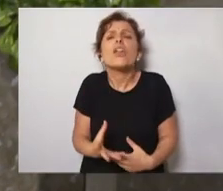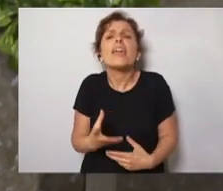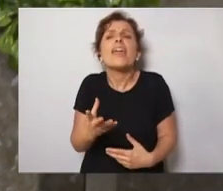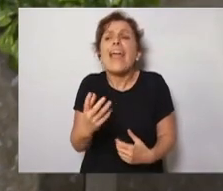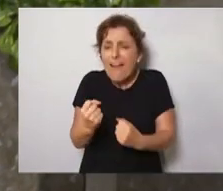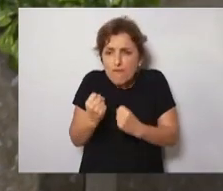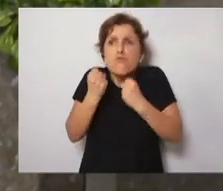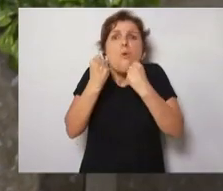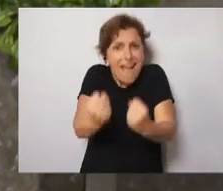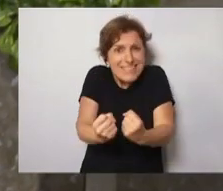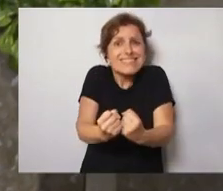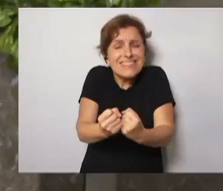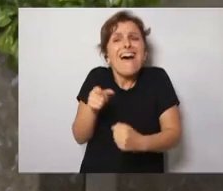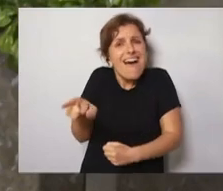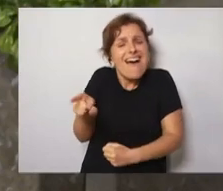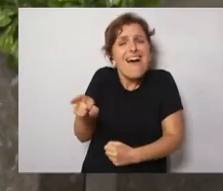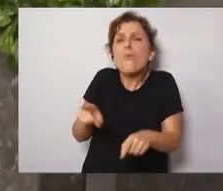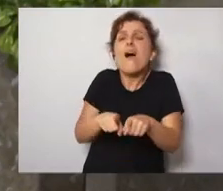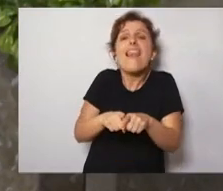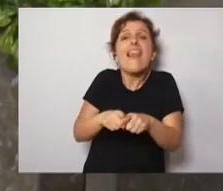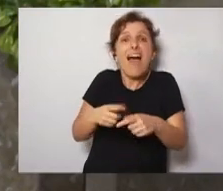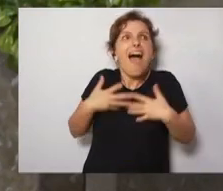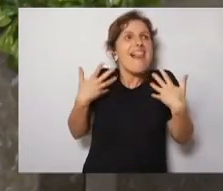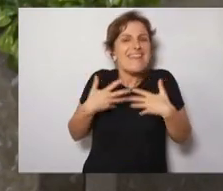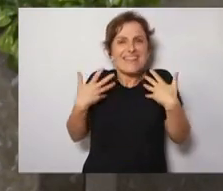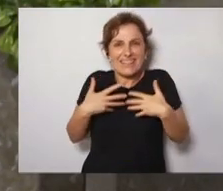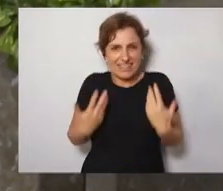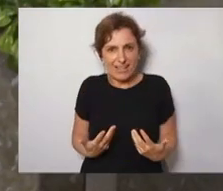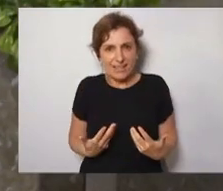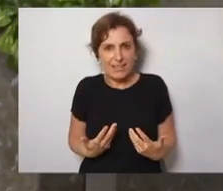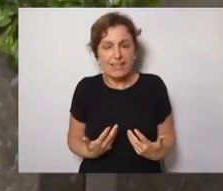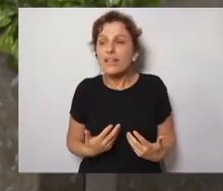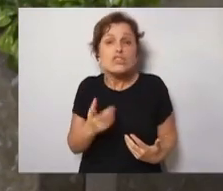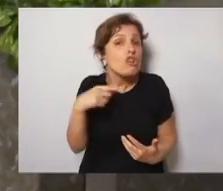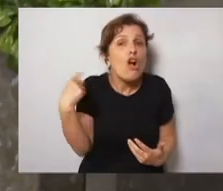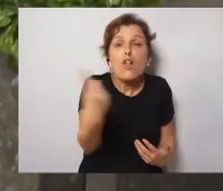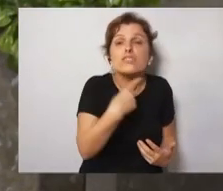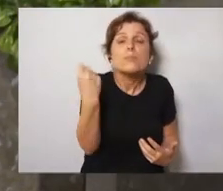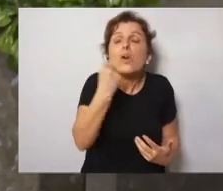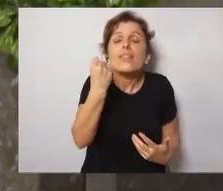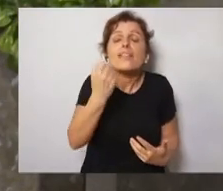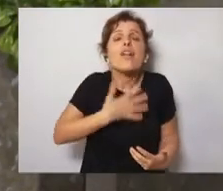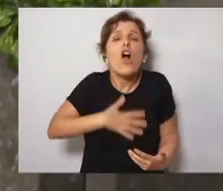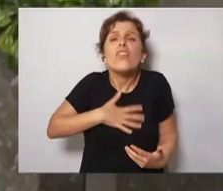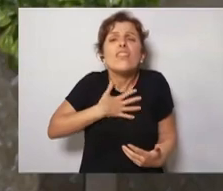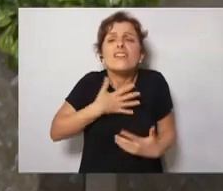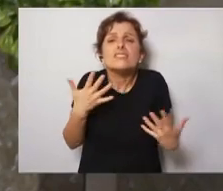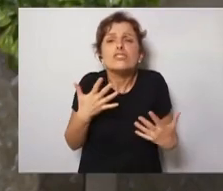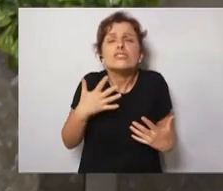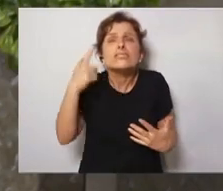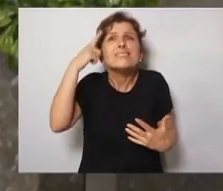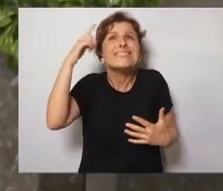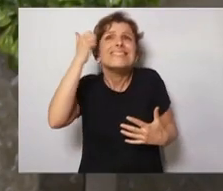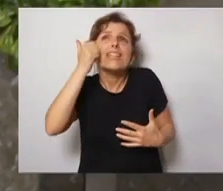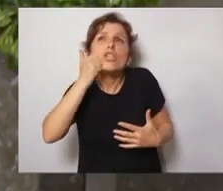ustedes la alegría en el señor alégrense en el señor no porque está todo bárbaro alégrense porque